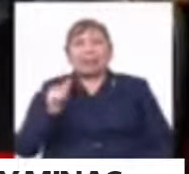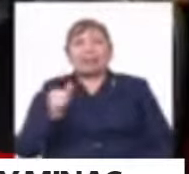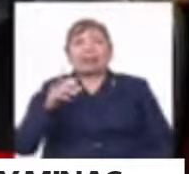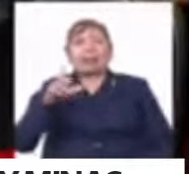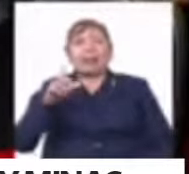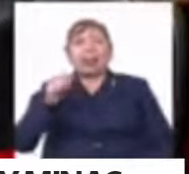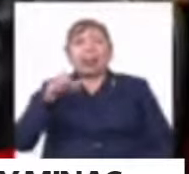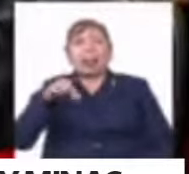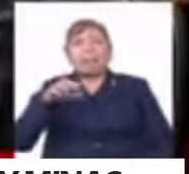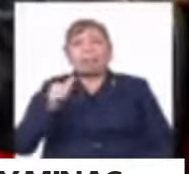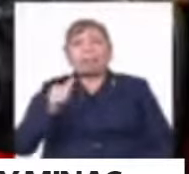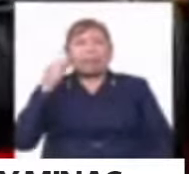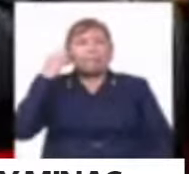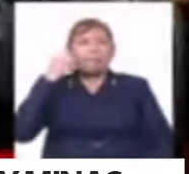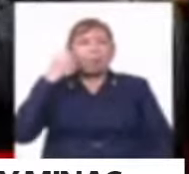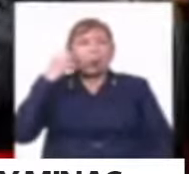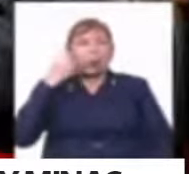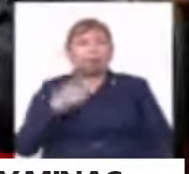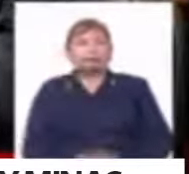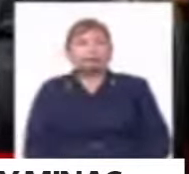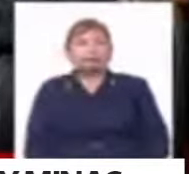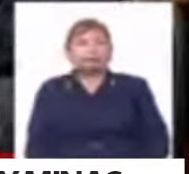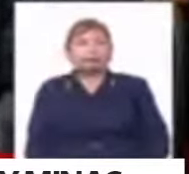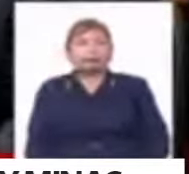de Lampa, Puno.